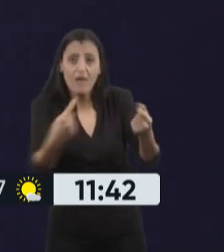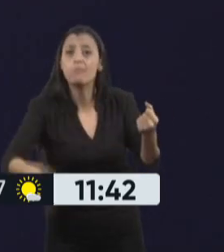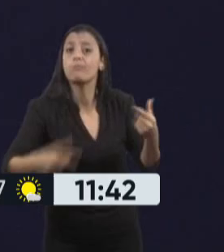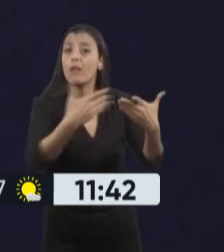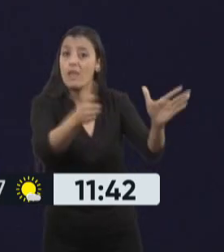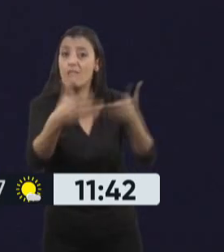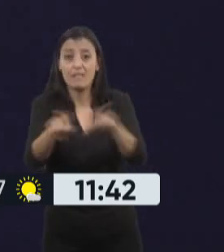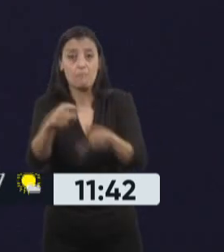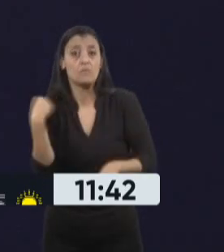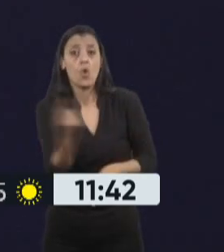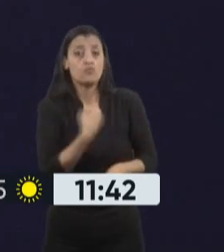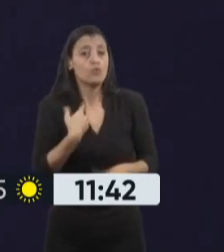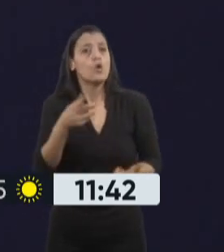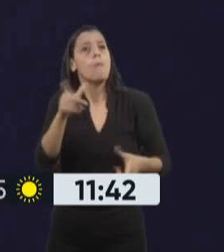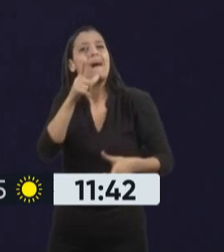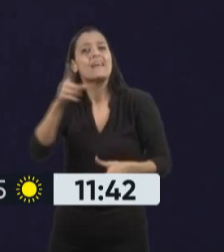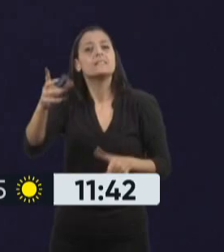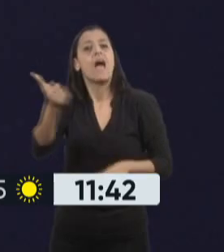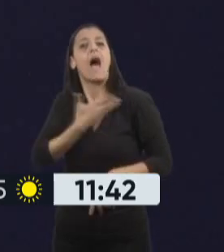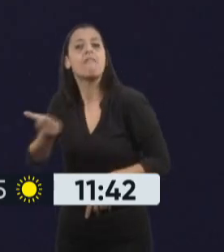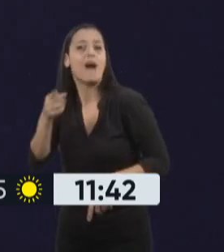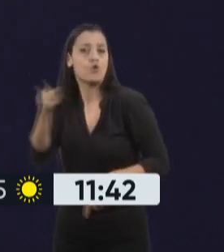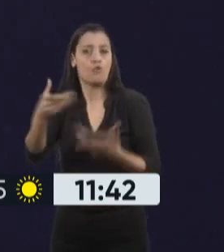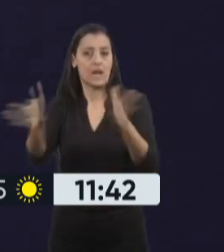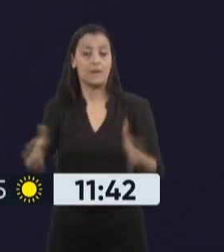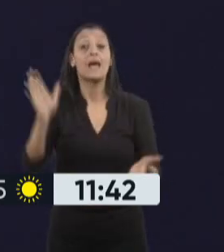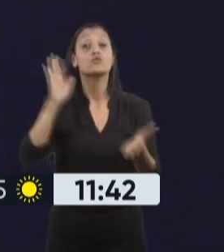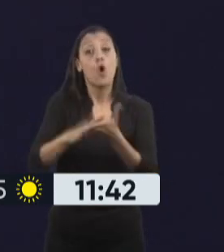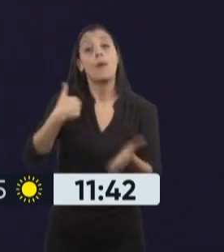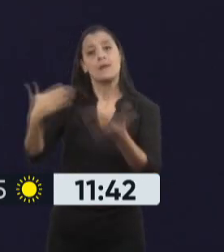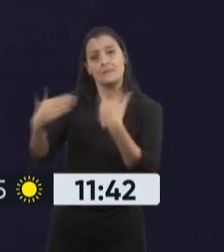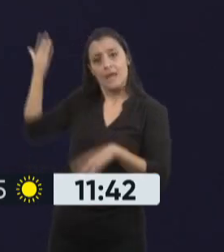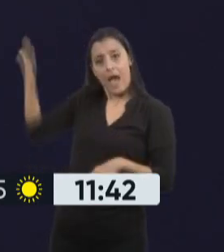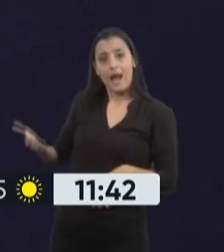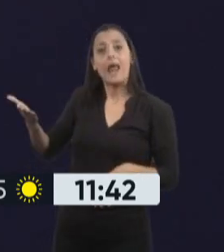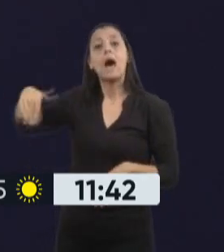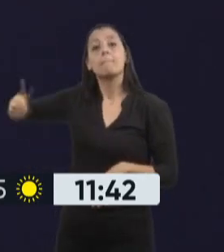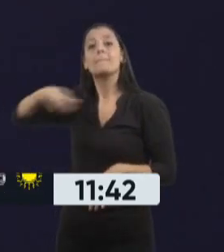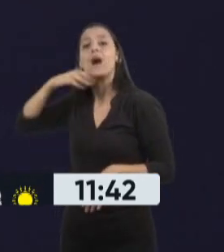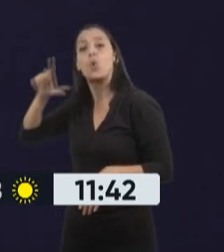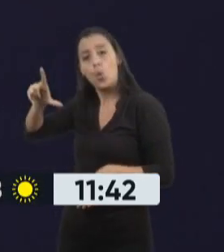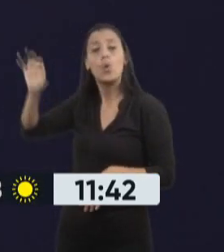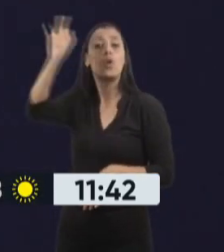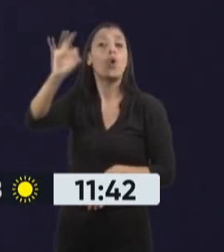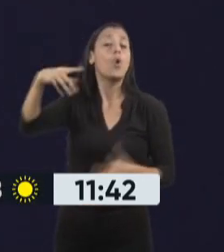lo vemos nosotros, estar en contra de la libertad. En virtud de mi charla con Majul y más allá de